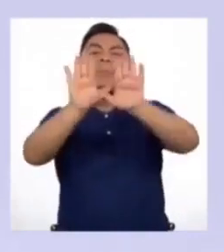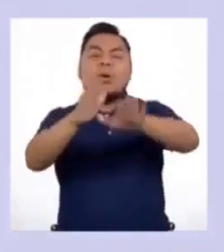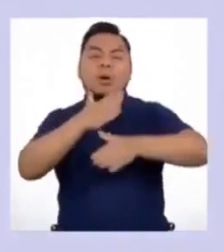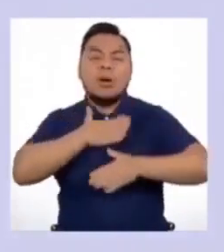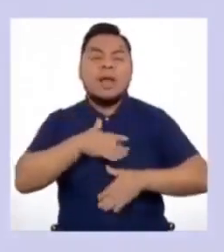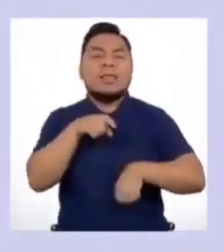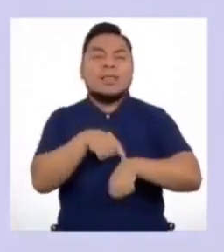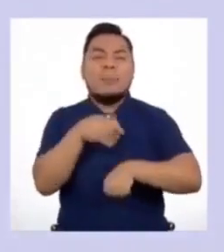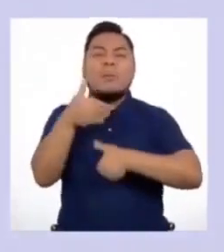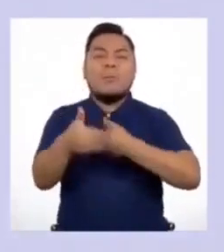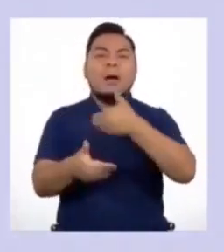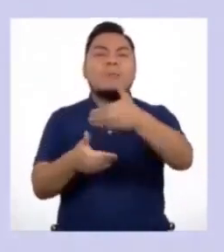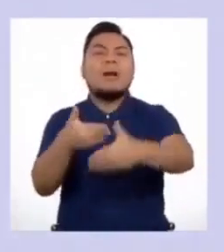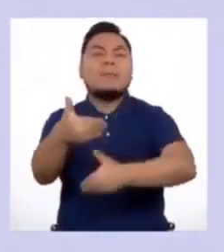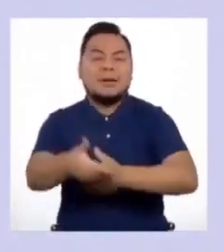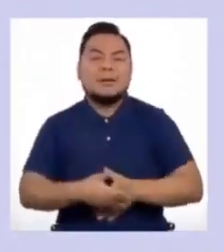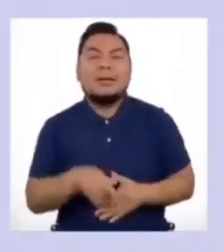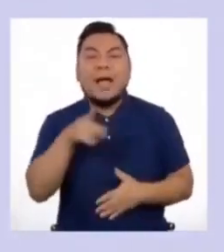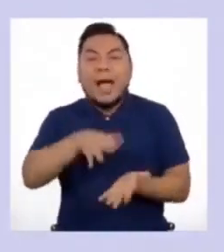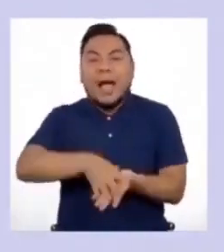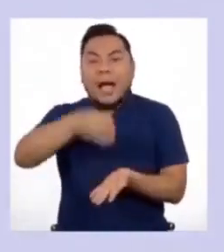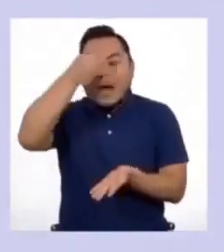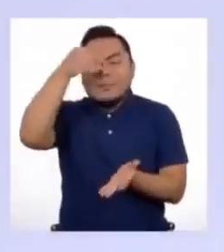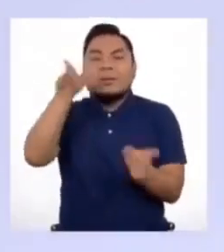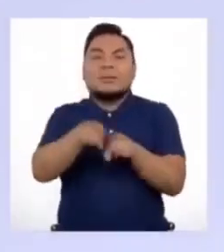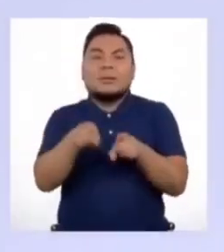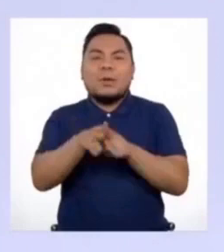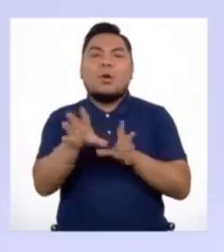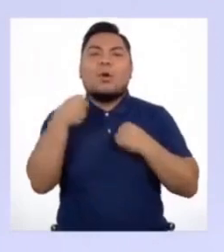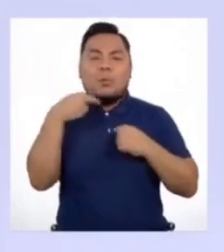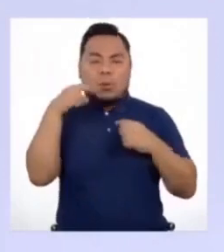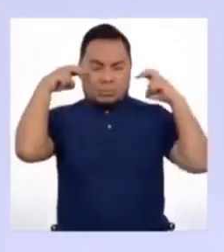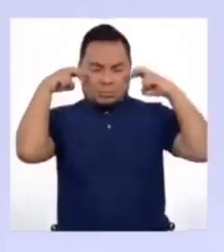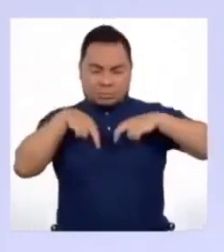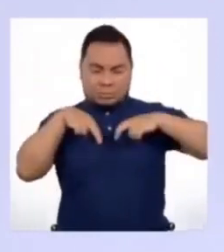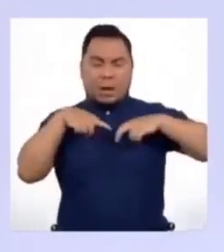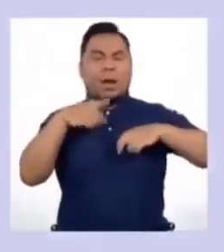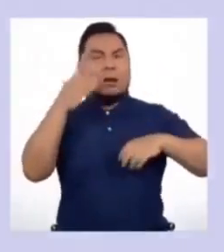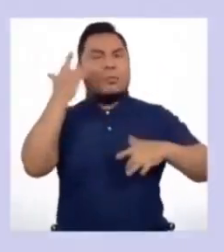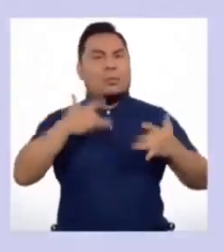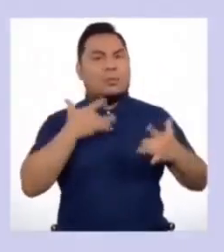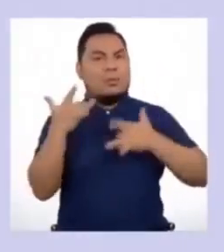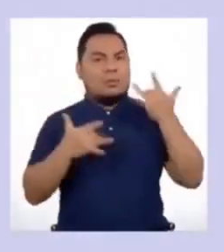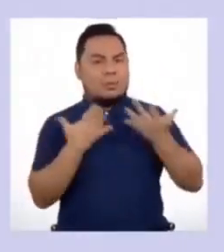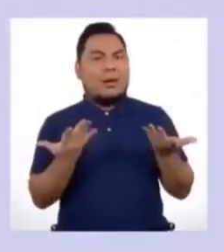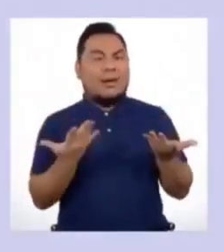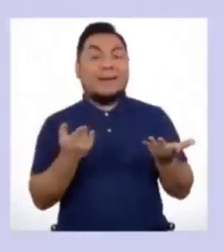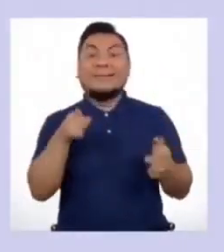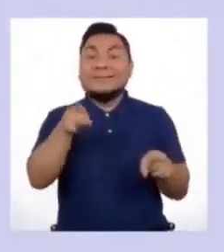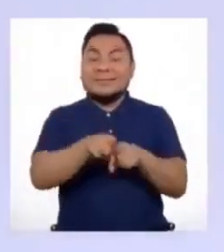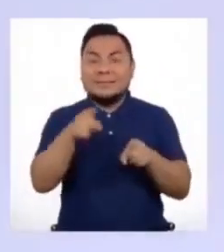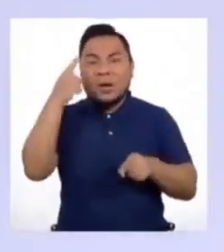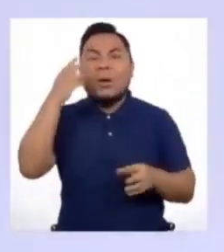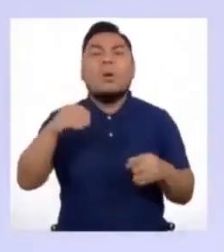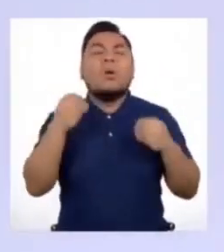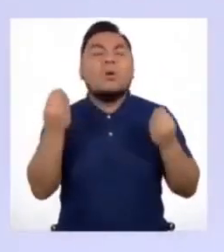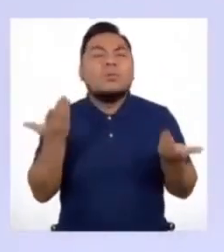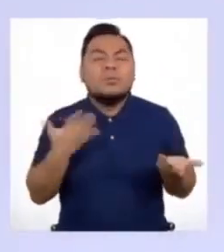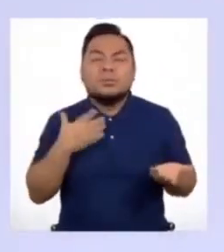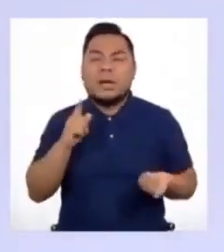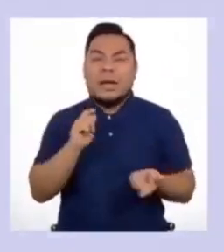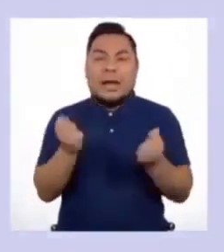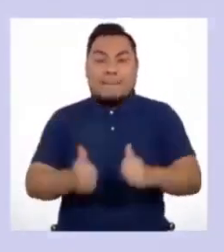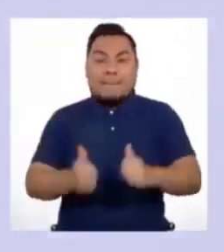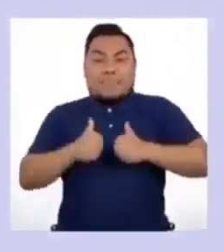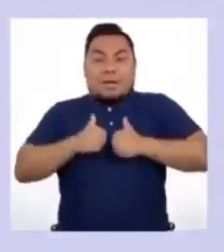ritmo. Aprendimos también cómo identificar estas emociones en situaciones cotidianas y hablamos del impacto que ocasionan en nuestras